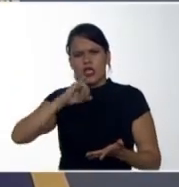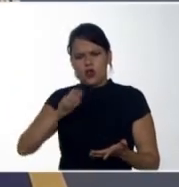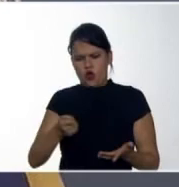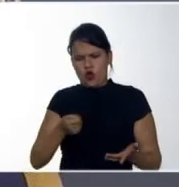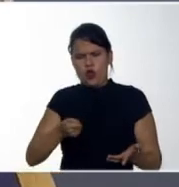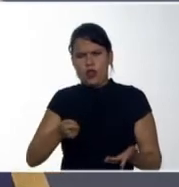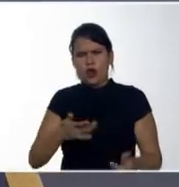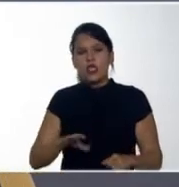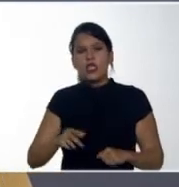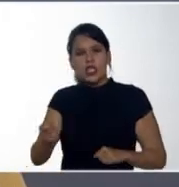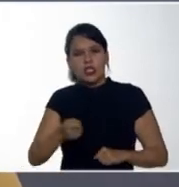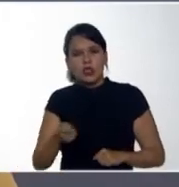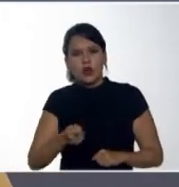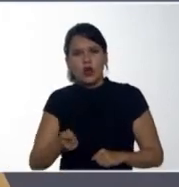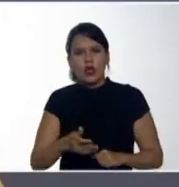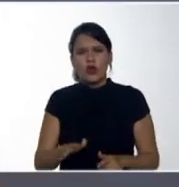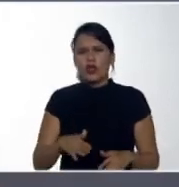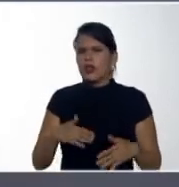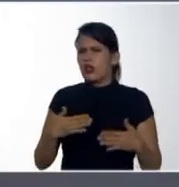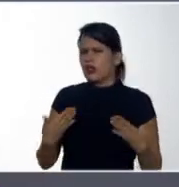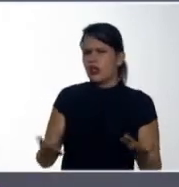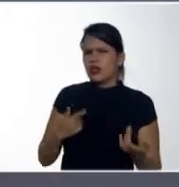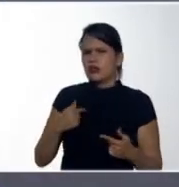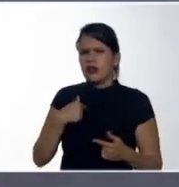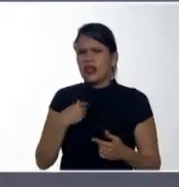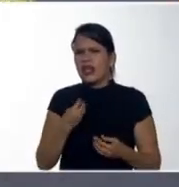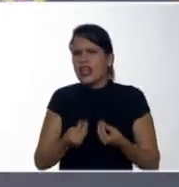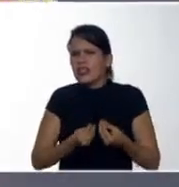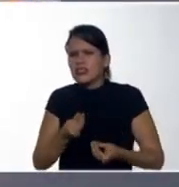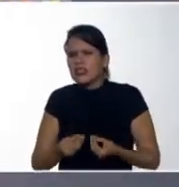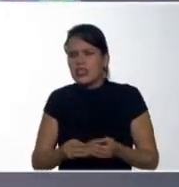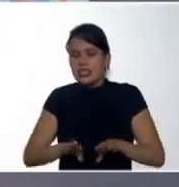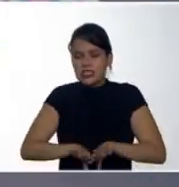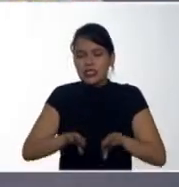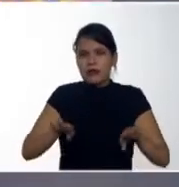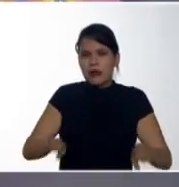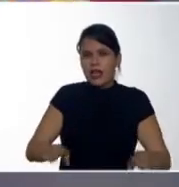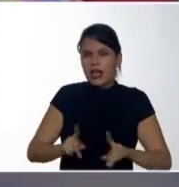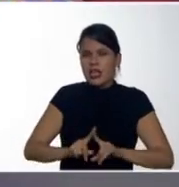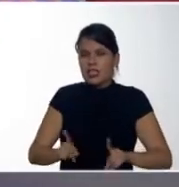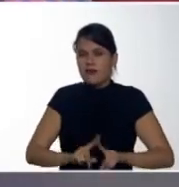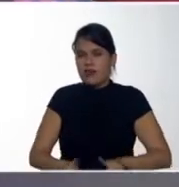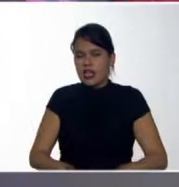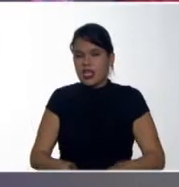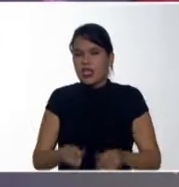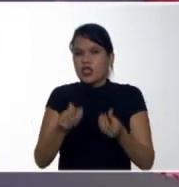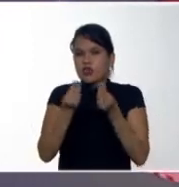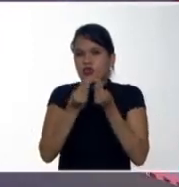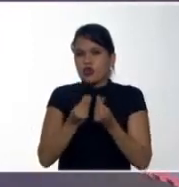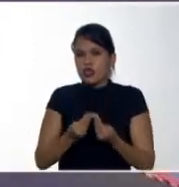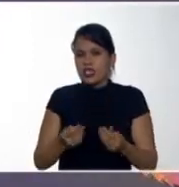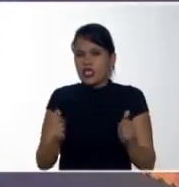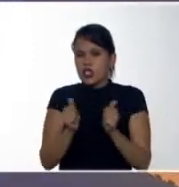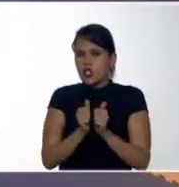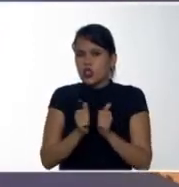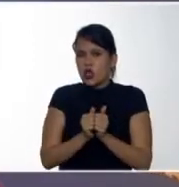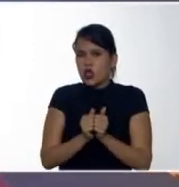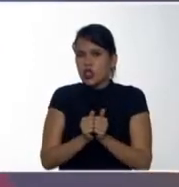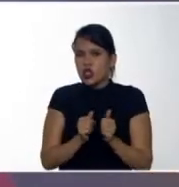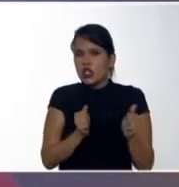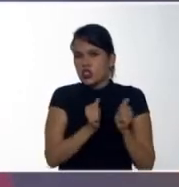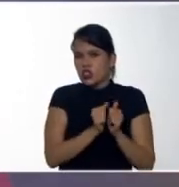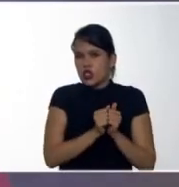ese colador que nos permite separar las diferentes sustancias sólidas, sólido de distinto tamaño.